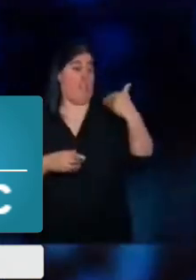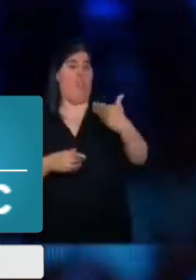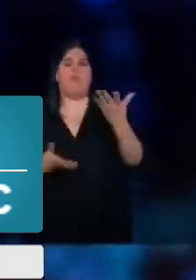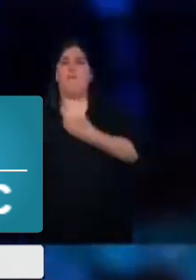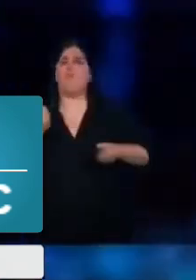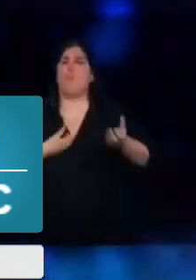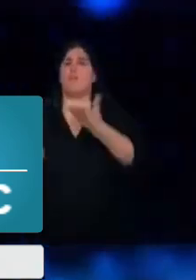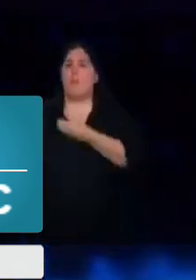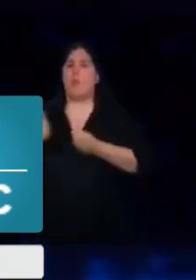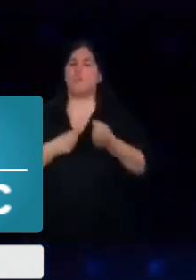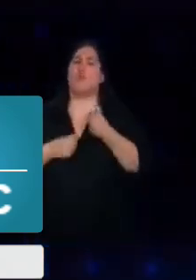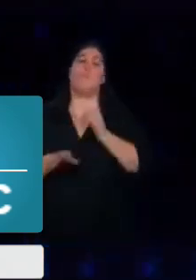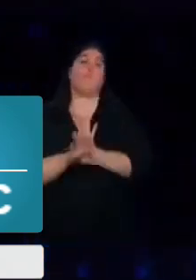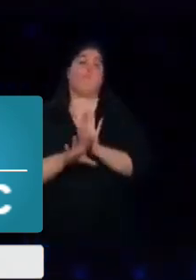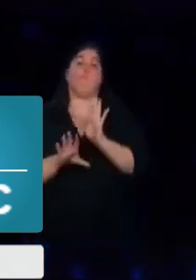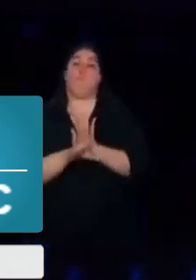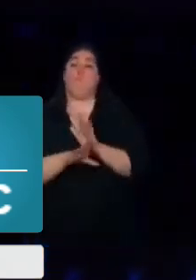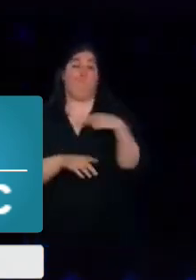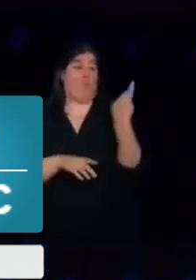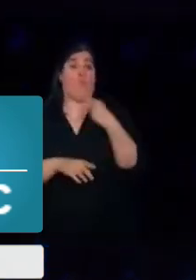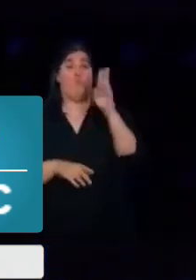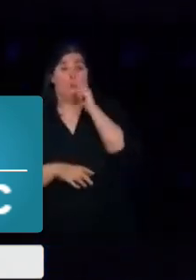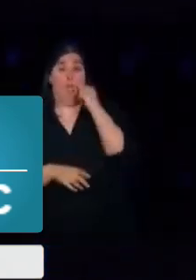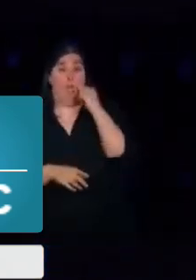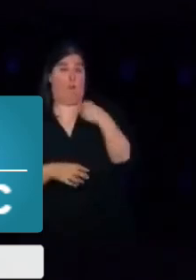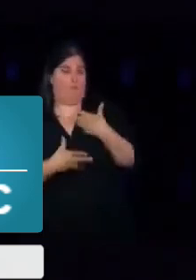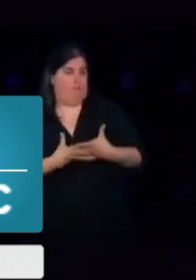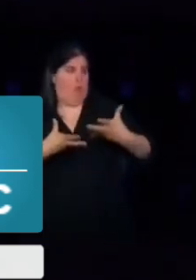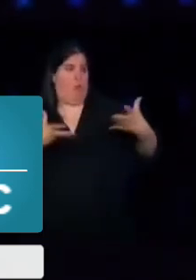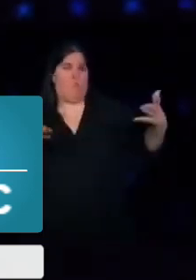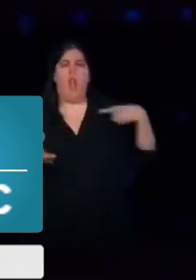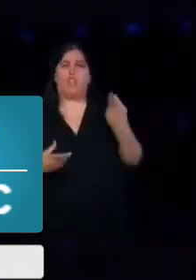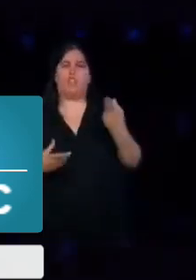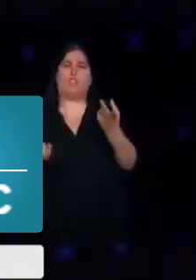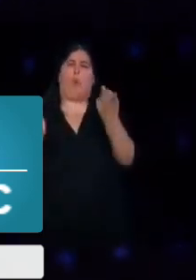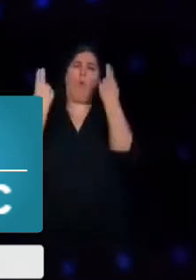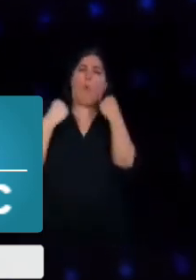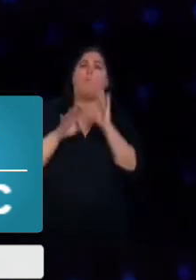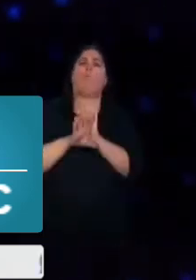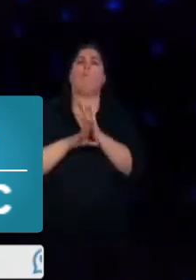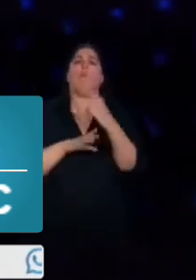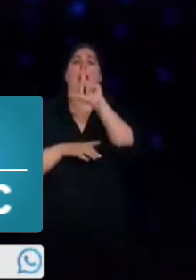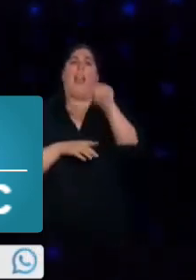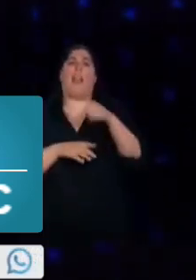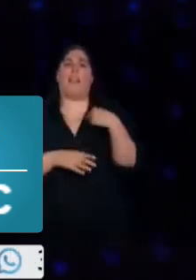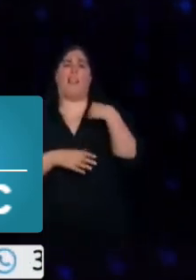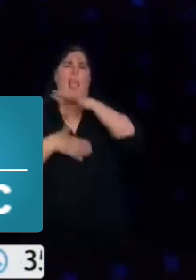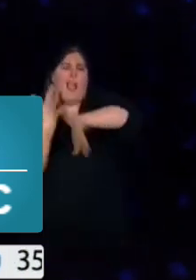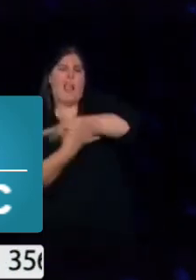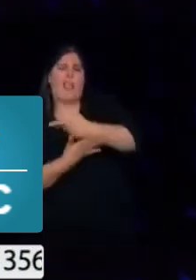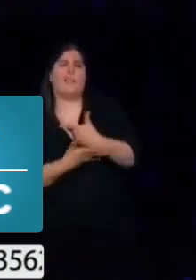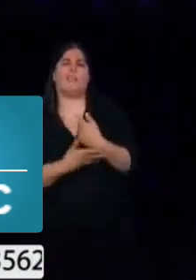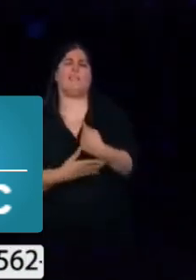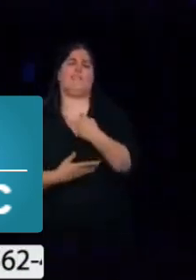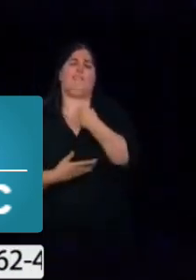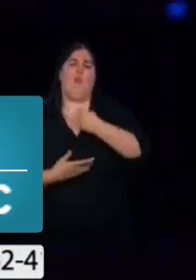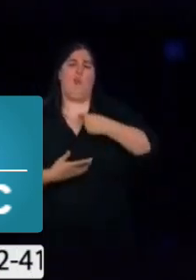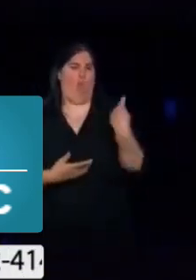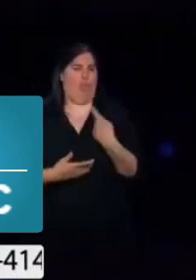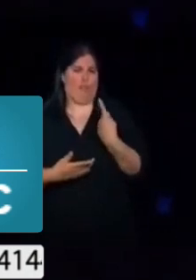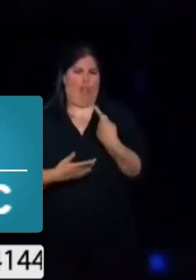la uba Buenos Aires buos Aires 12 minutos por por cada uno de los cuales